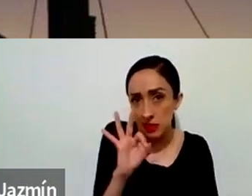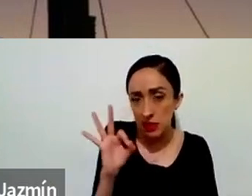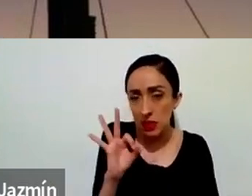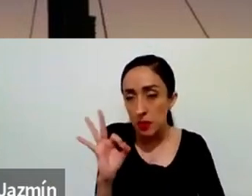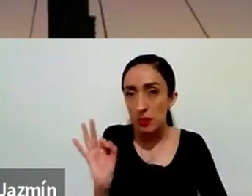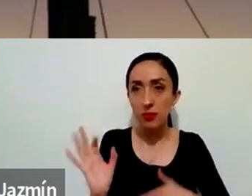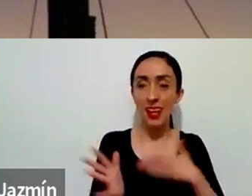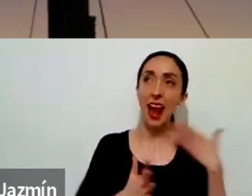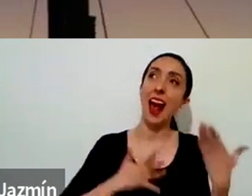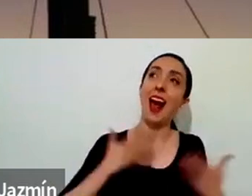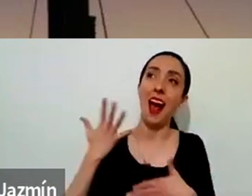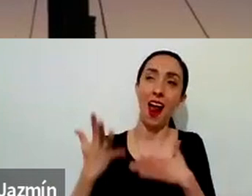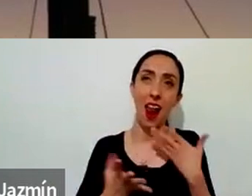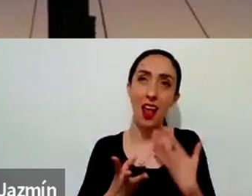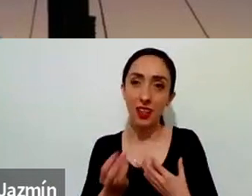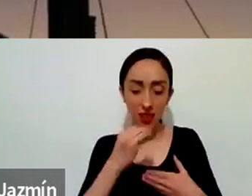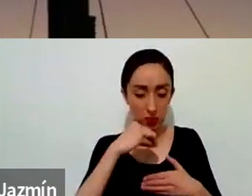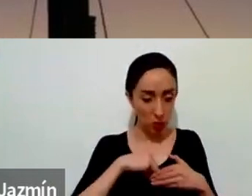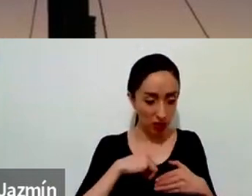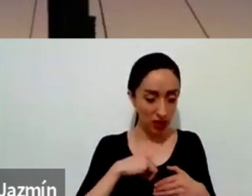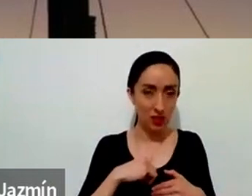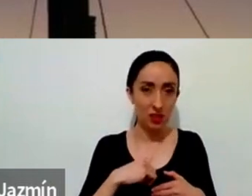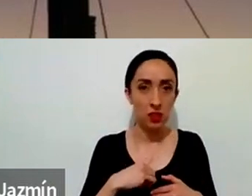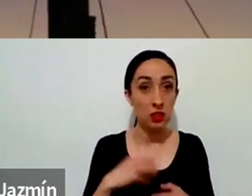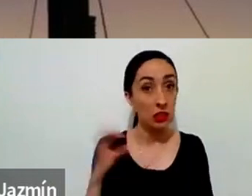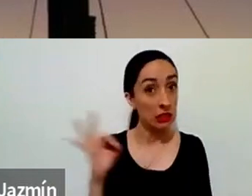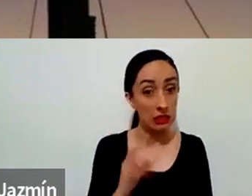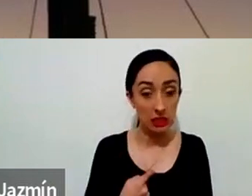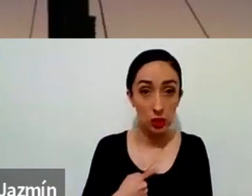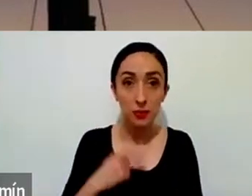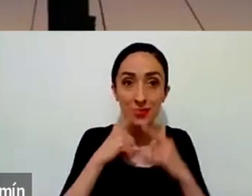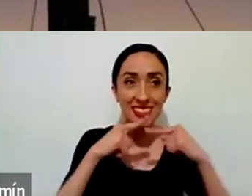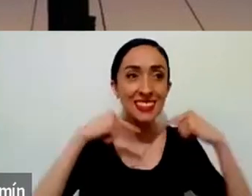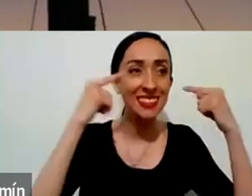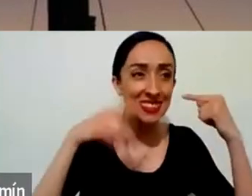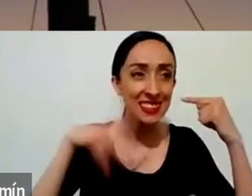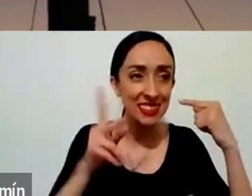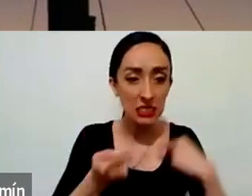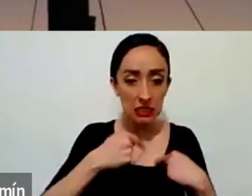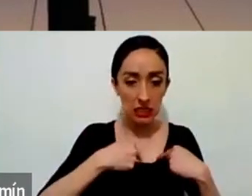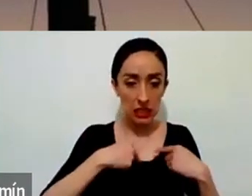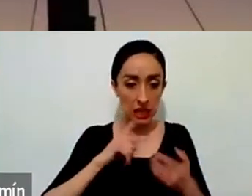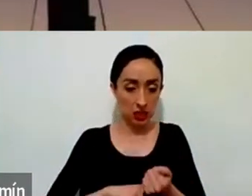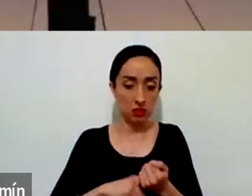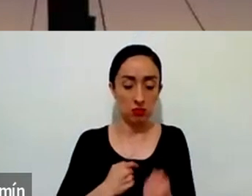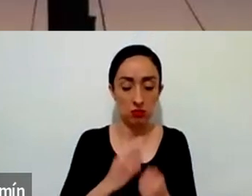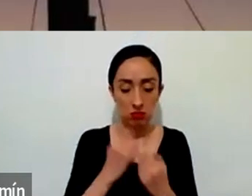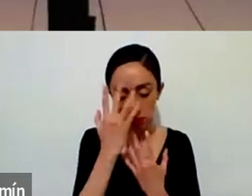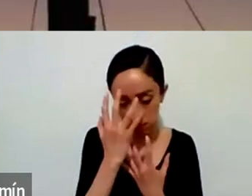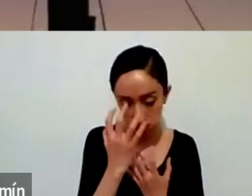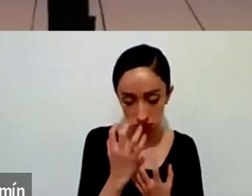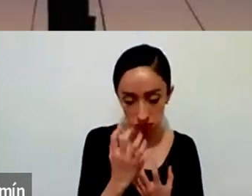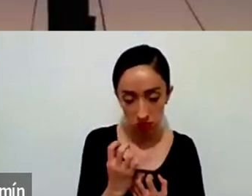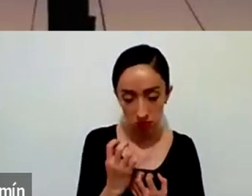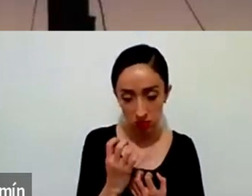hay heridas que solamente tú y yo conocemos de cada uno de nosotros, de nuestras vidas.